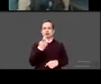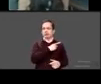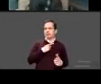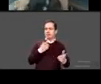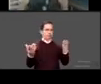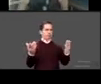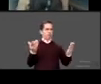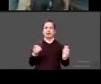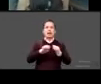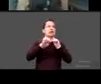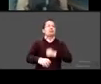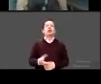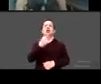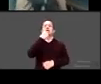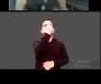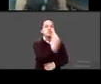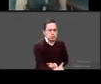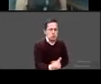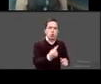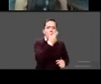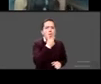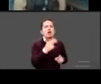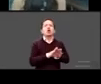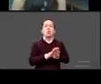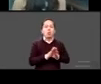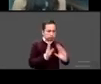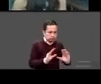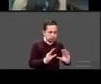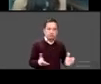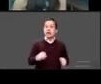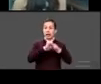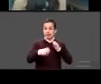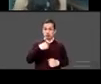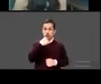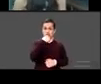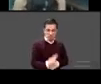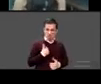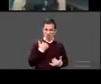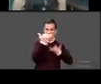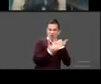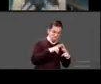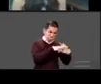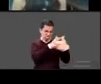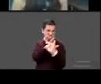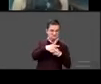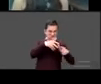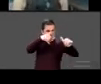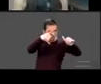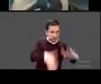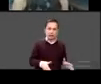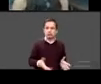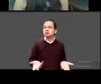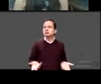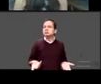muy rudos, jugamos muy fuerte con ellos y no pensamos que eso en realidad les puede estar afectando. Y lo que nos han